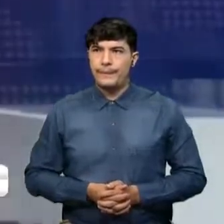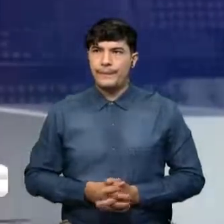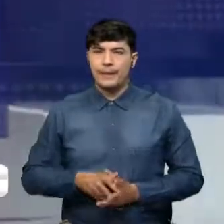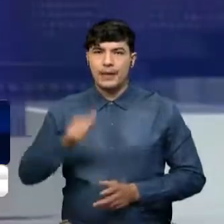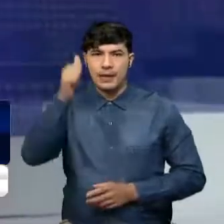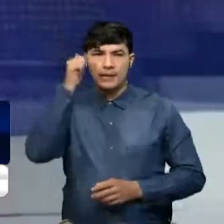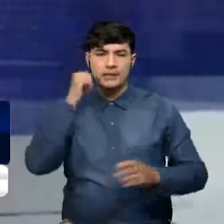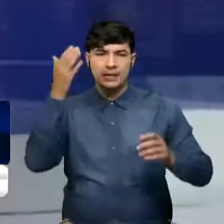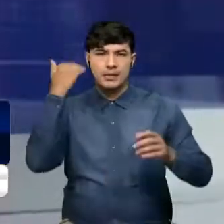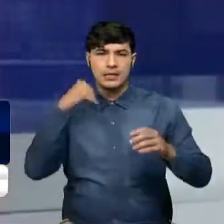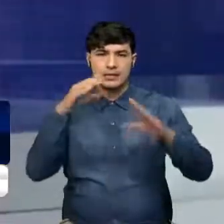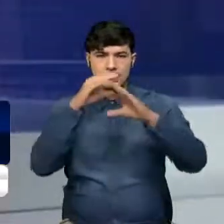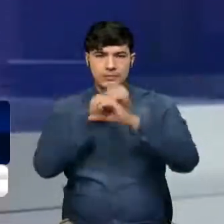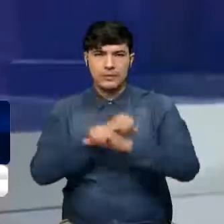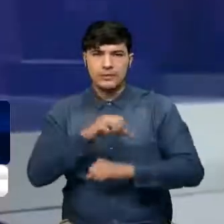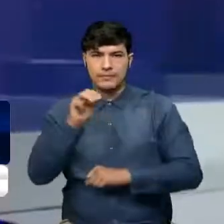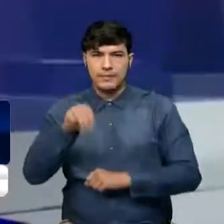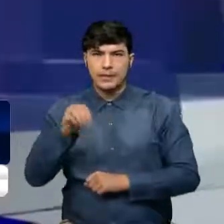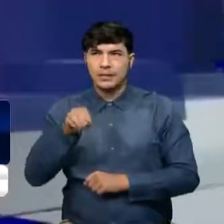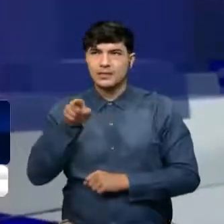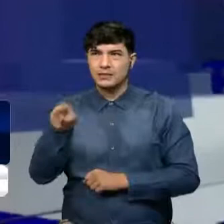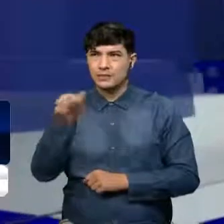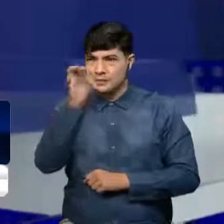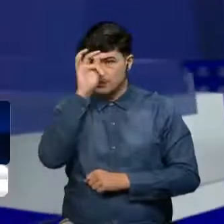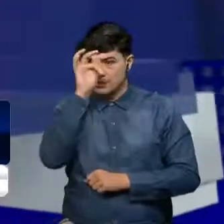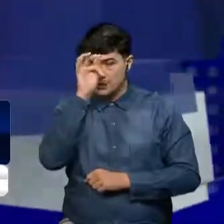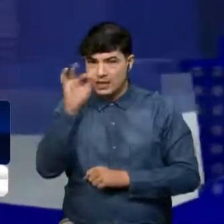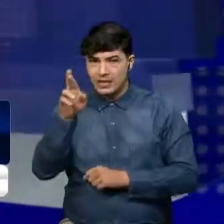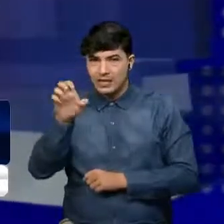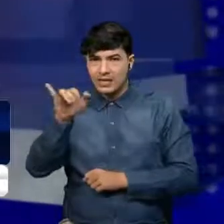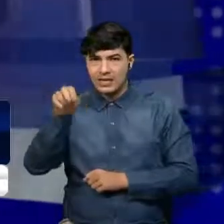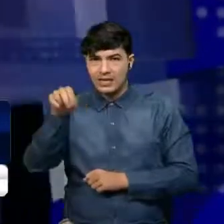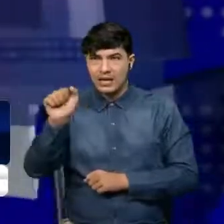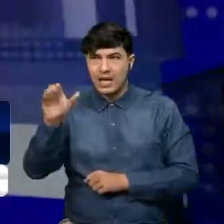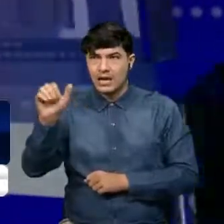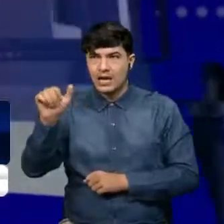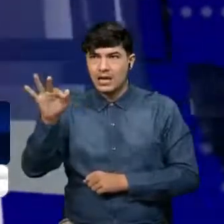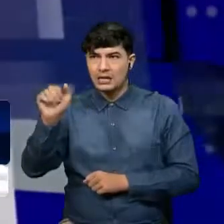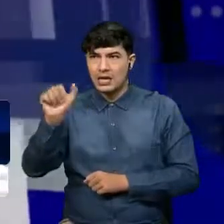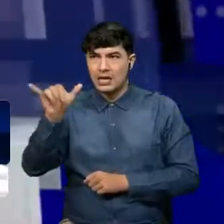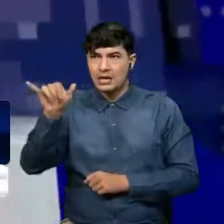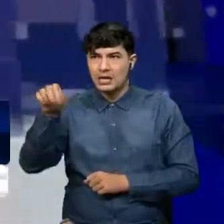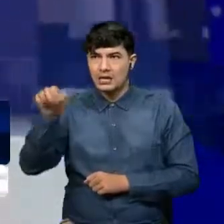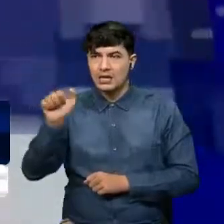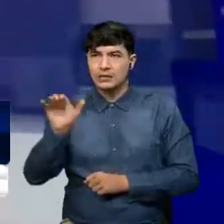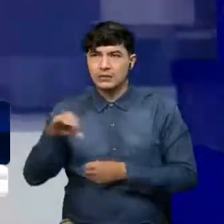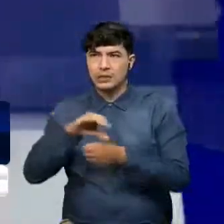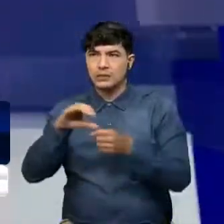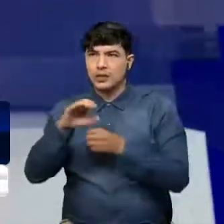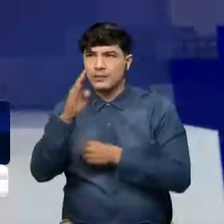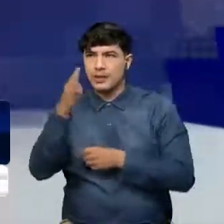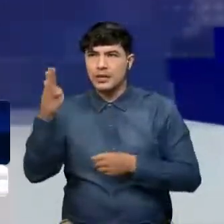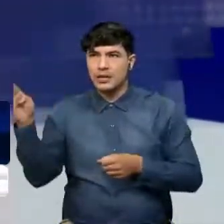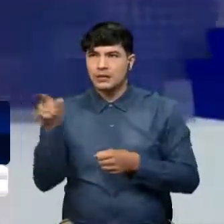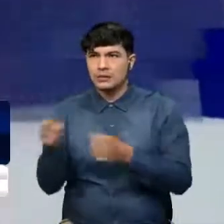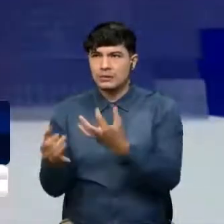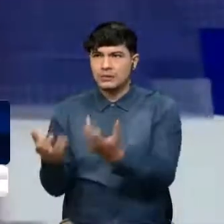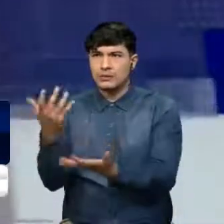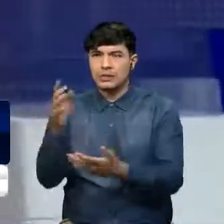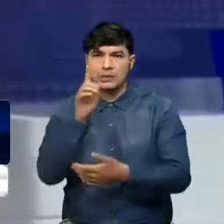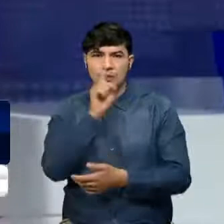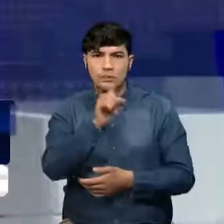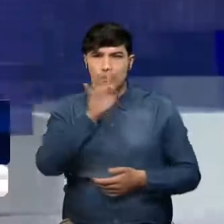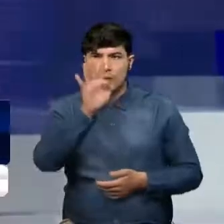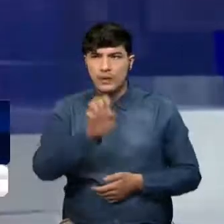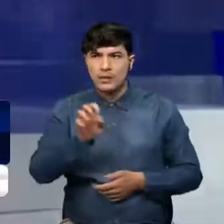La noche de este martes se registró un incendio en la clínica Reina Catalina de la ciudad de Barranquilla, donde tuvieron que ser evacuados alrededor de